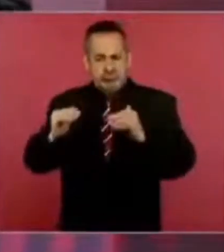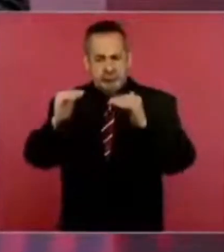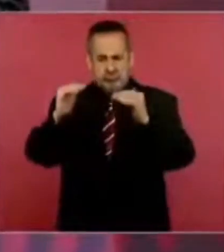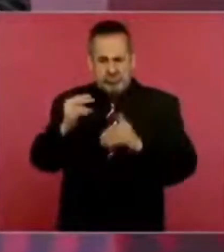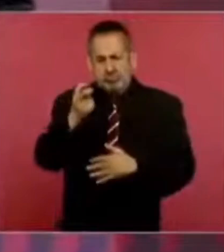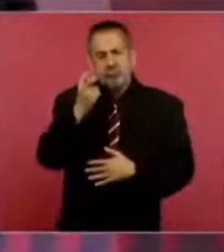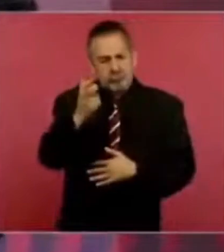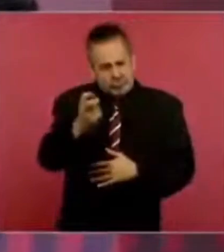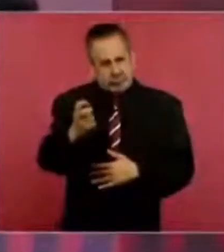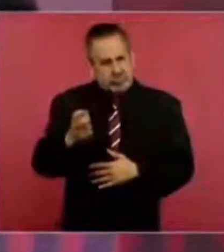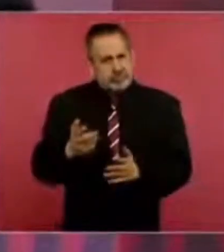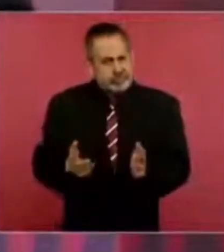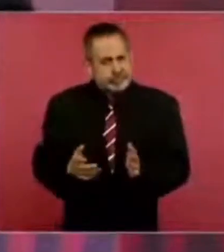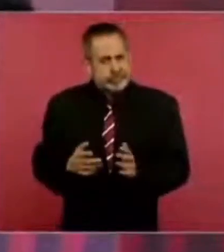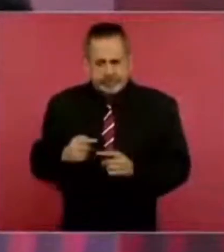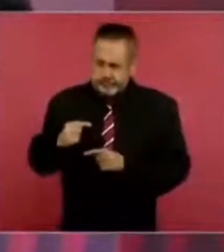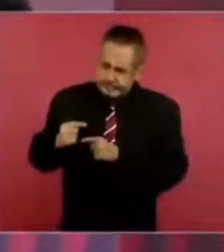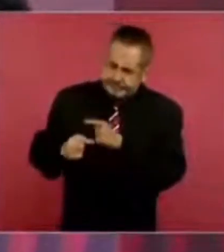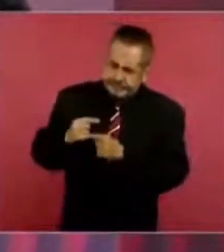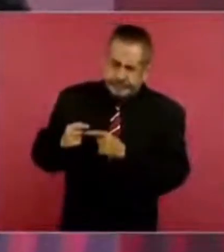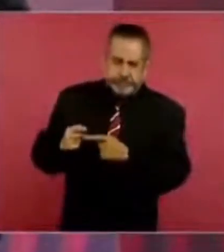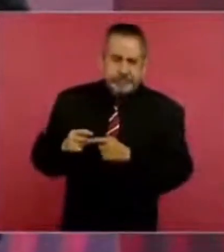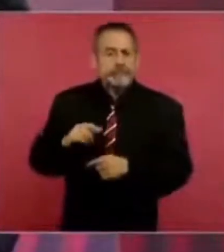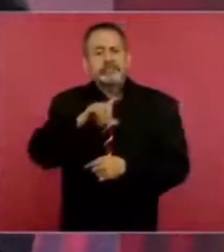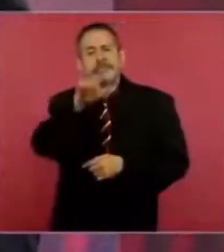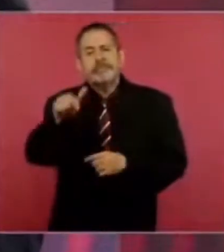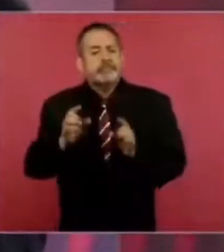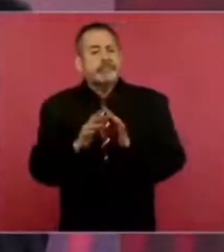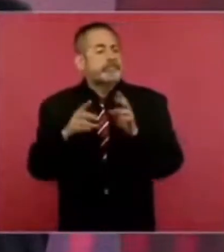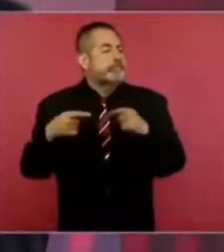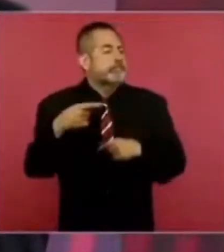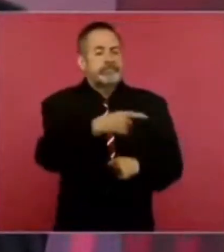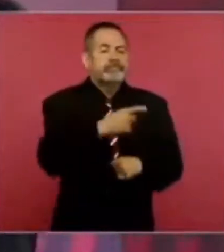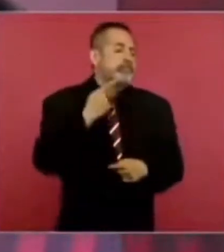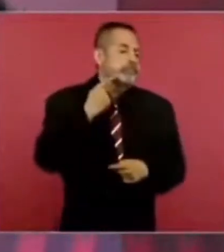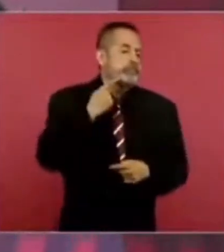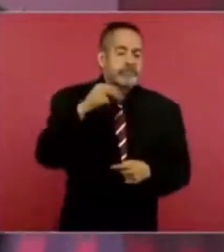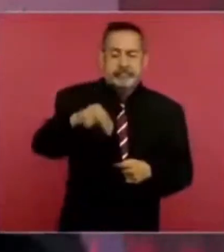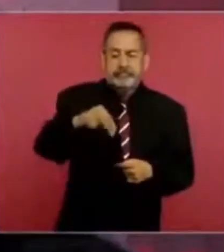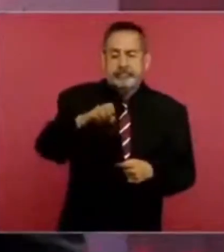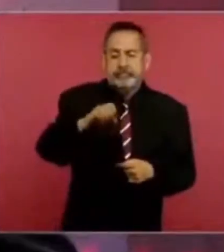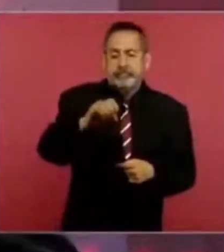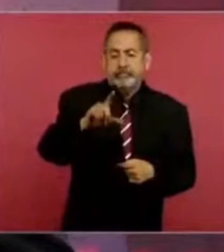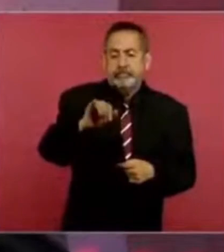antes. Y con la política neoliberal, ¿sí?,